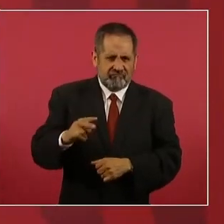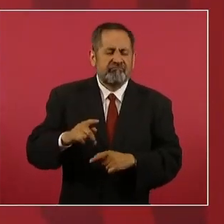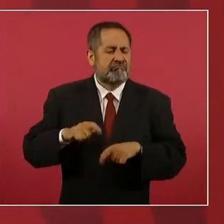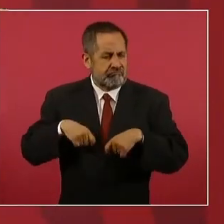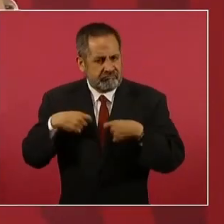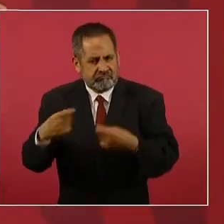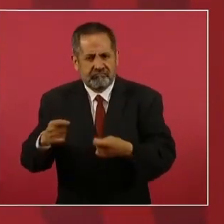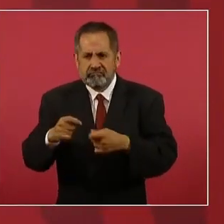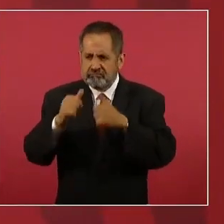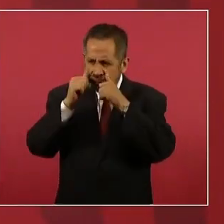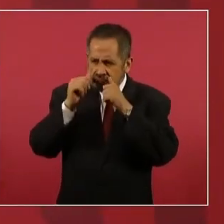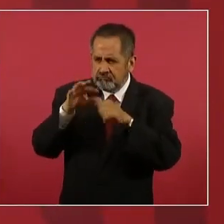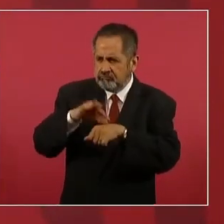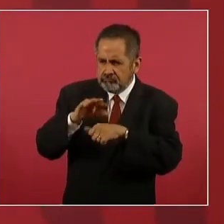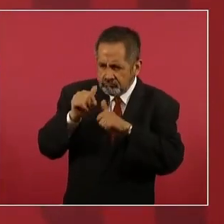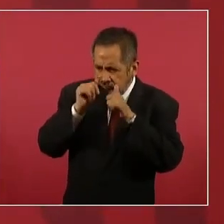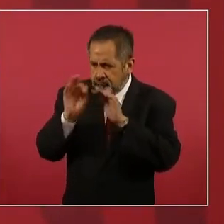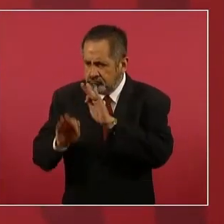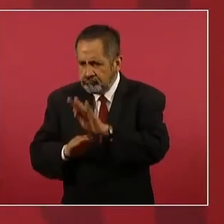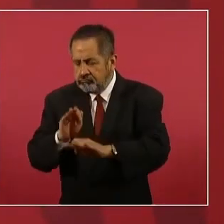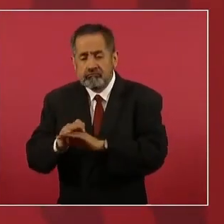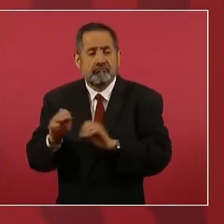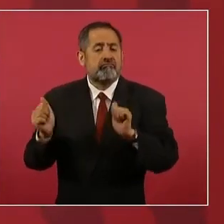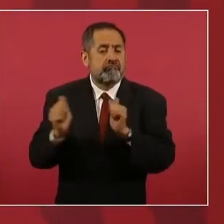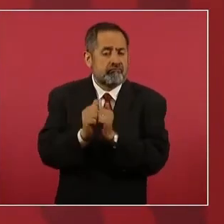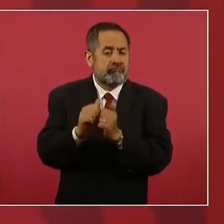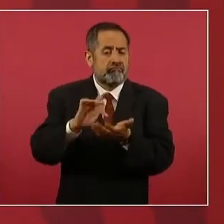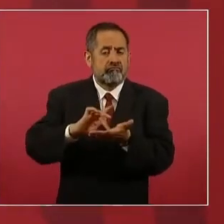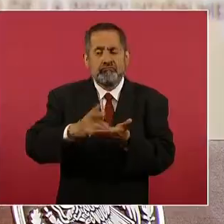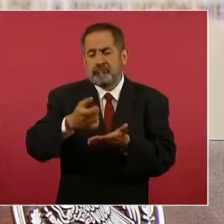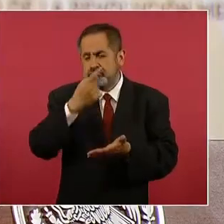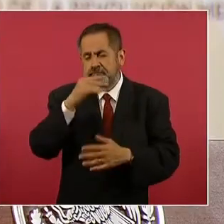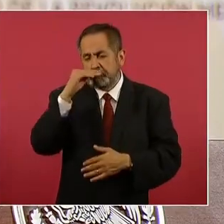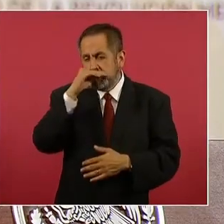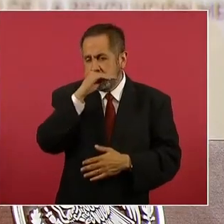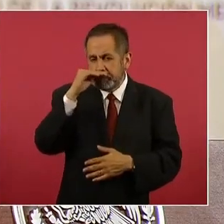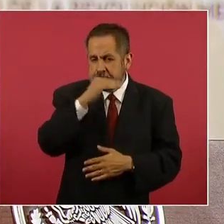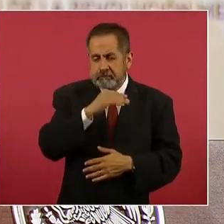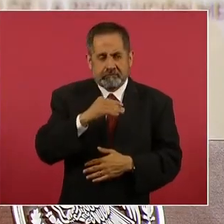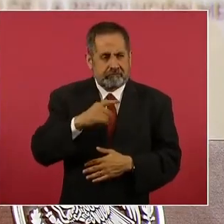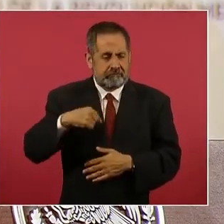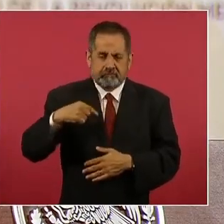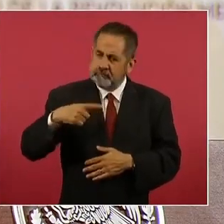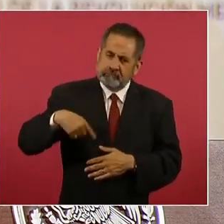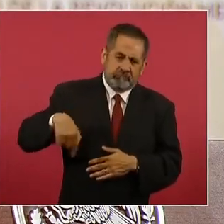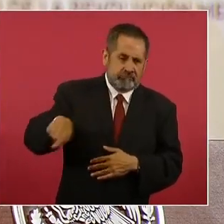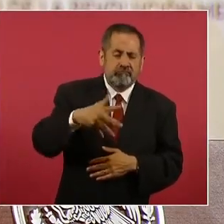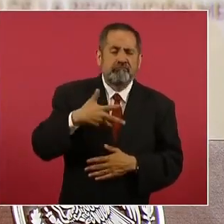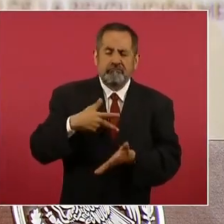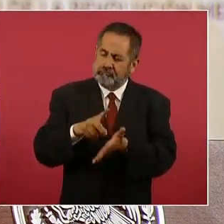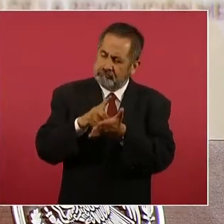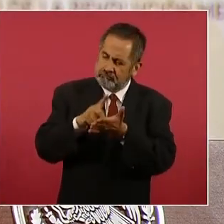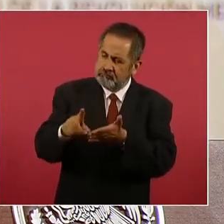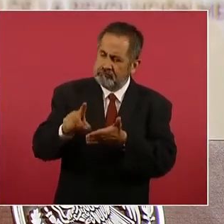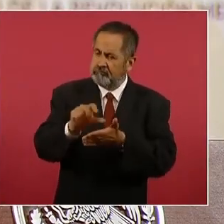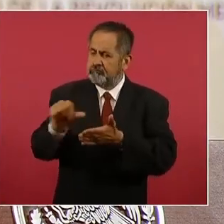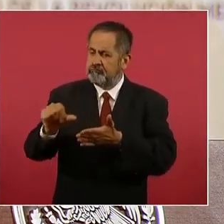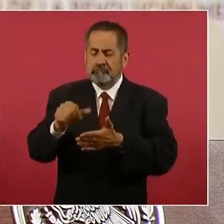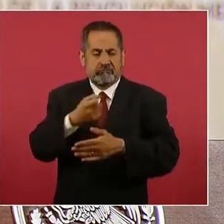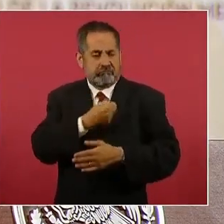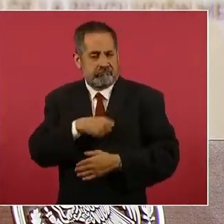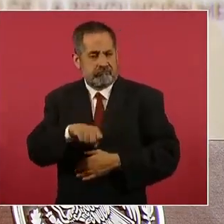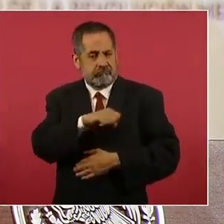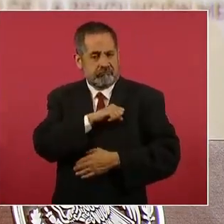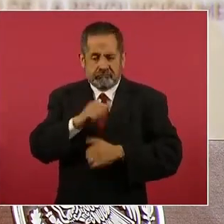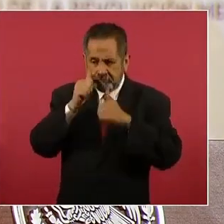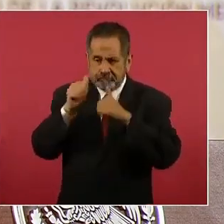los medicamentos gratuitos. Vamos a garantizar el derecho a la salud a todos,